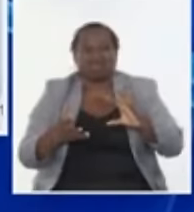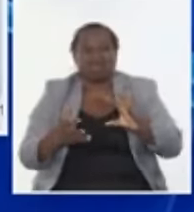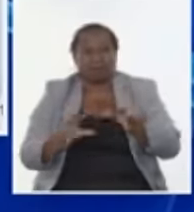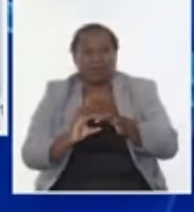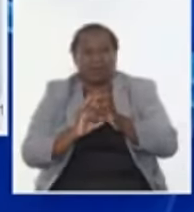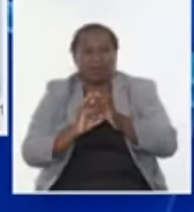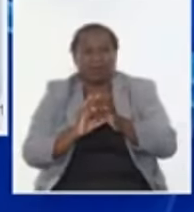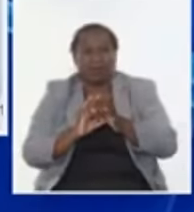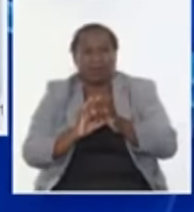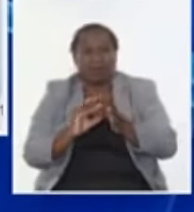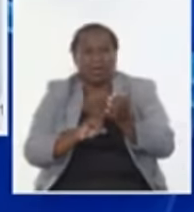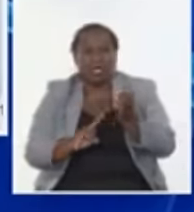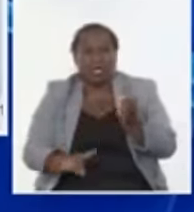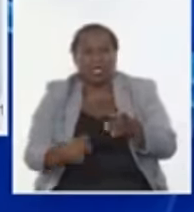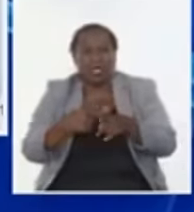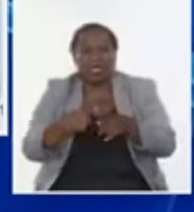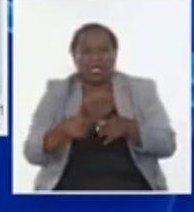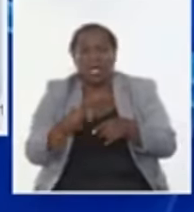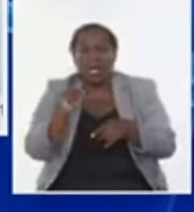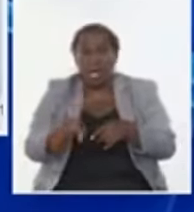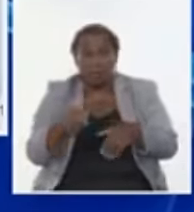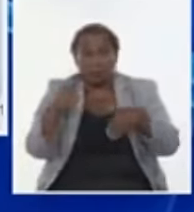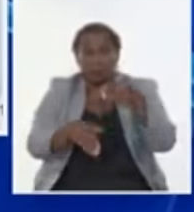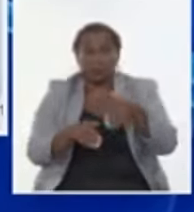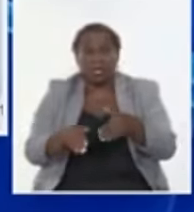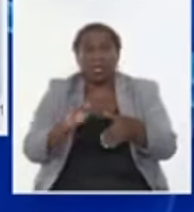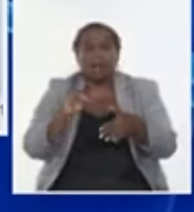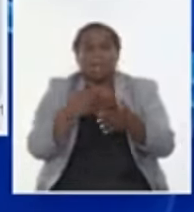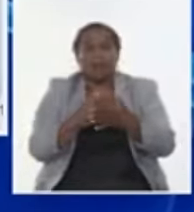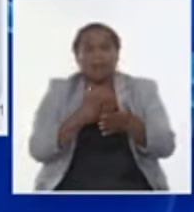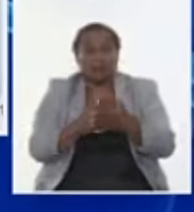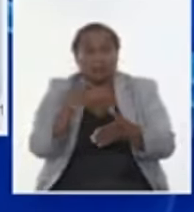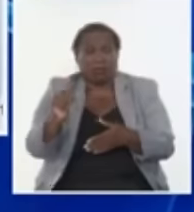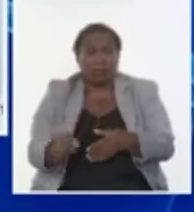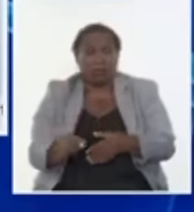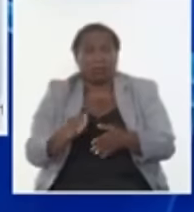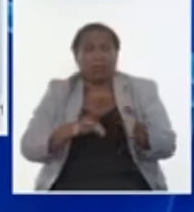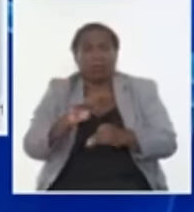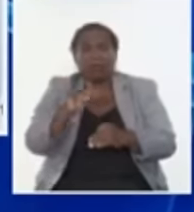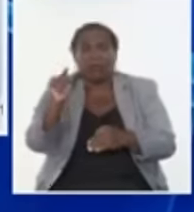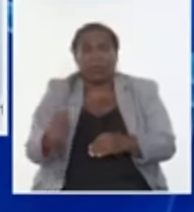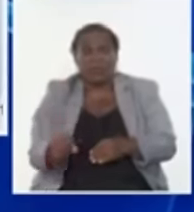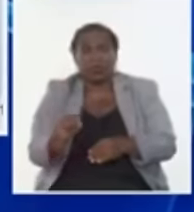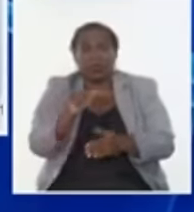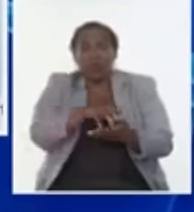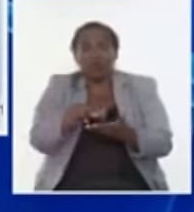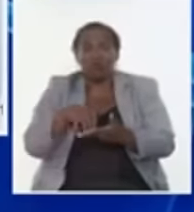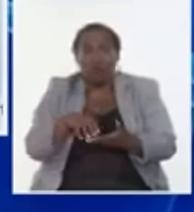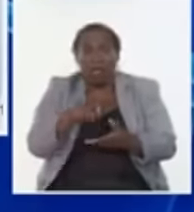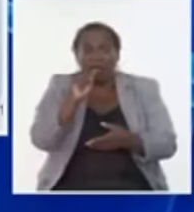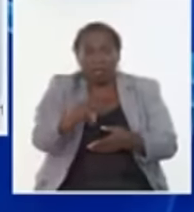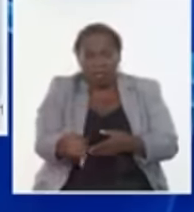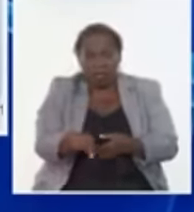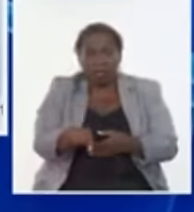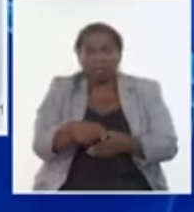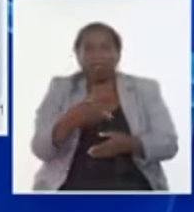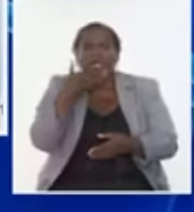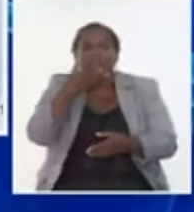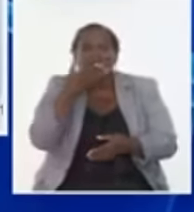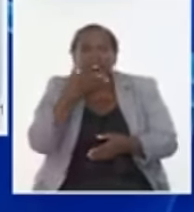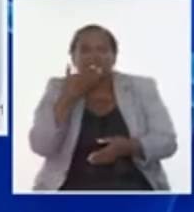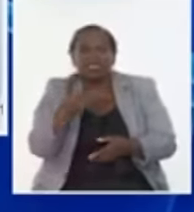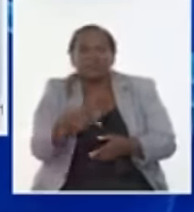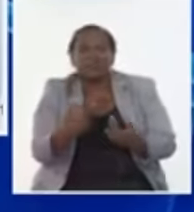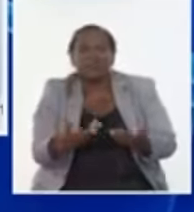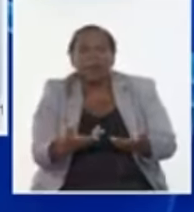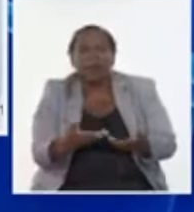Ahí van los ministros, los empresarios de los lugares que ocurrieron esos hechos. Rinden cuenta qué medidas están tomando,